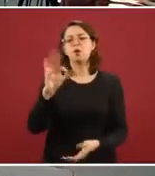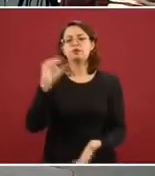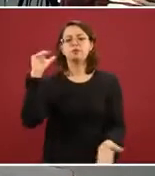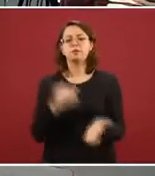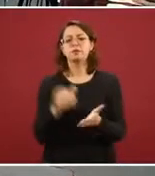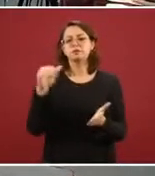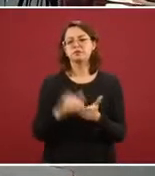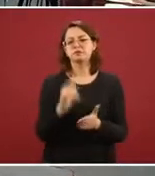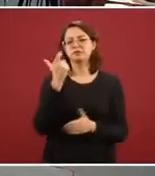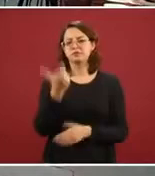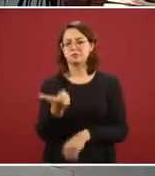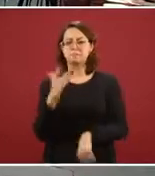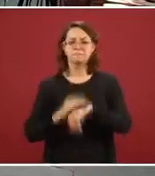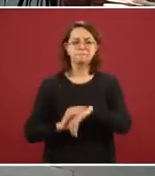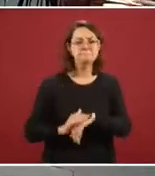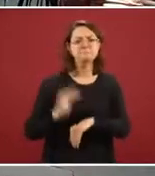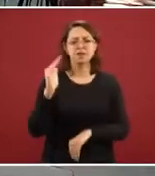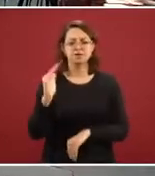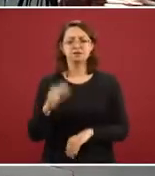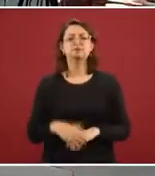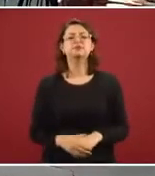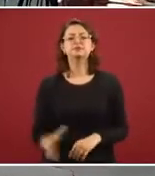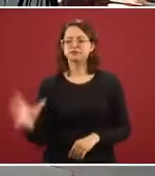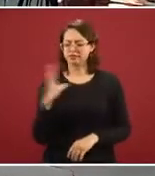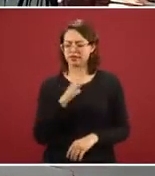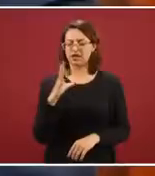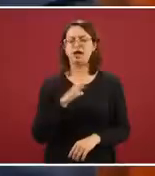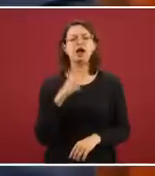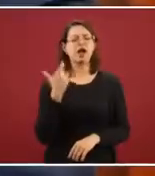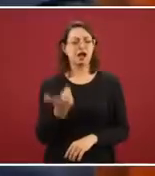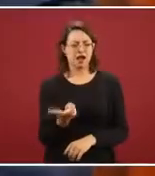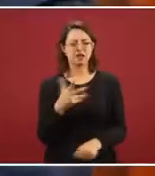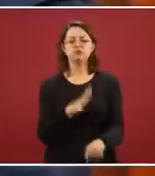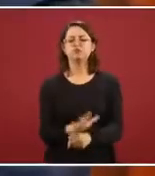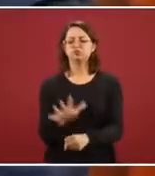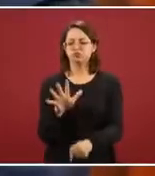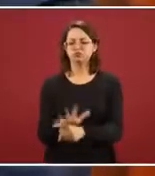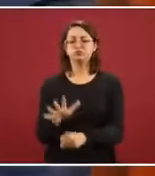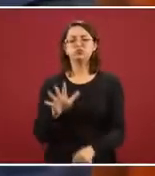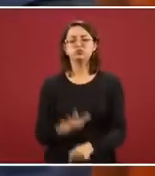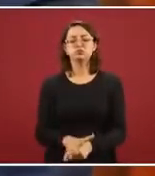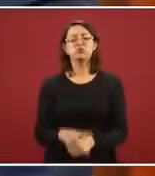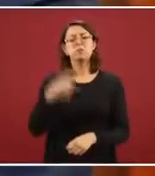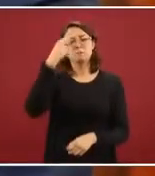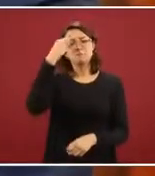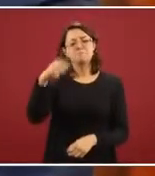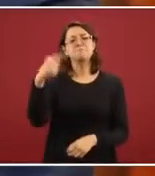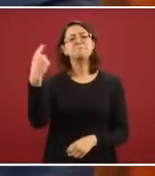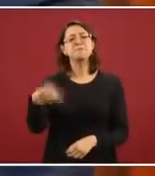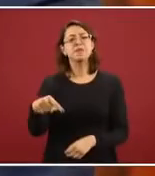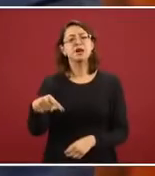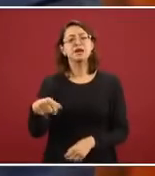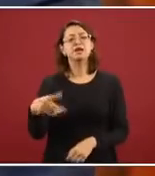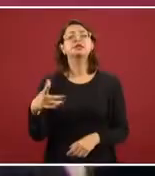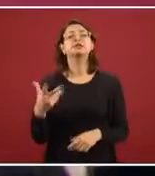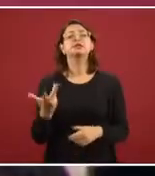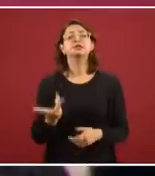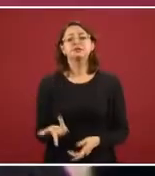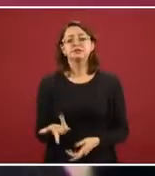entonces si hay recursos suficiente para que se tengan